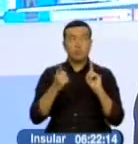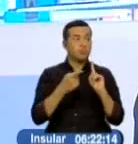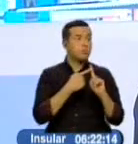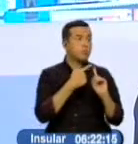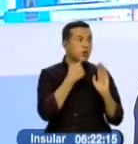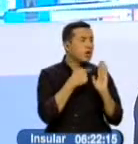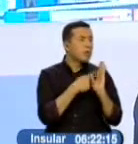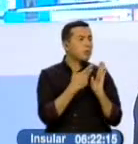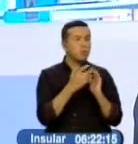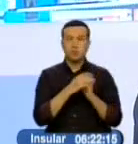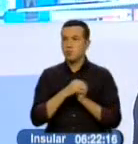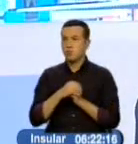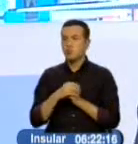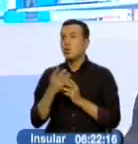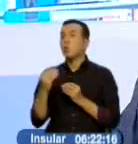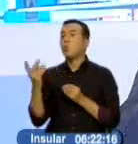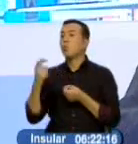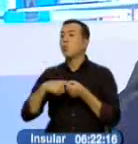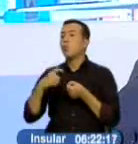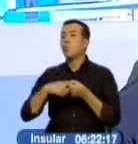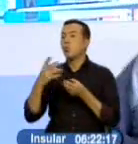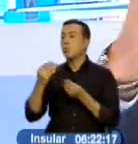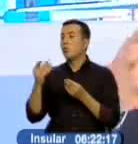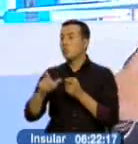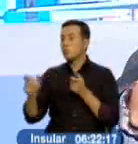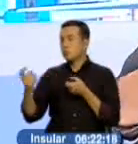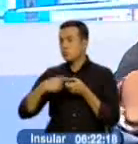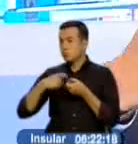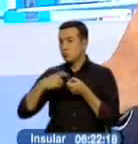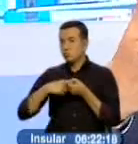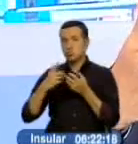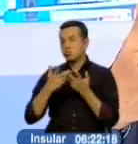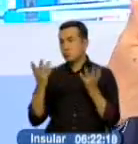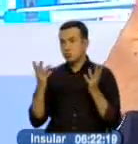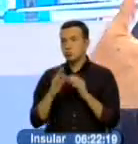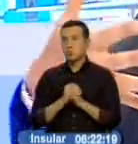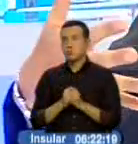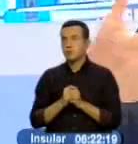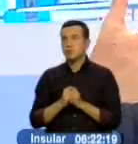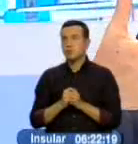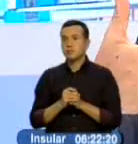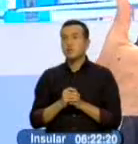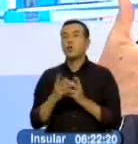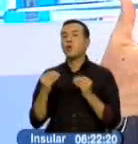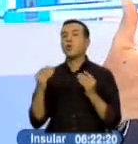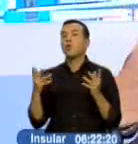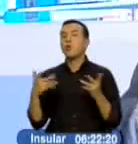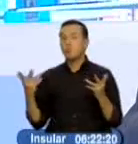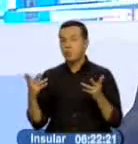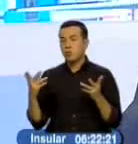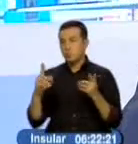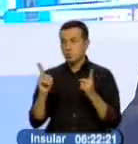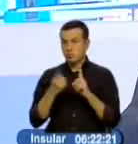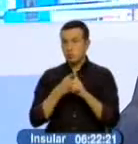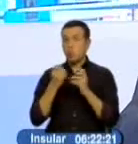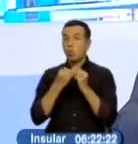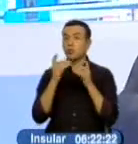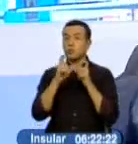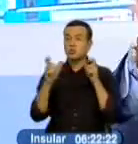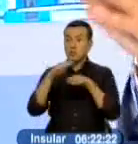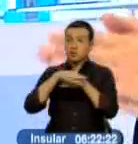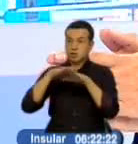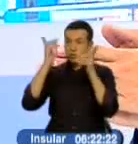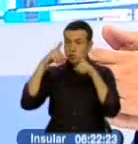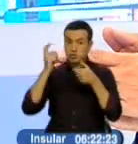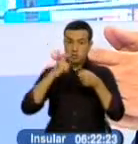no es solo un tema de oferta y demanda, es decir, un tema de acoplamiento, digamos, entre el número de bachilleres que